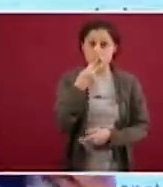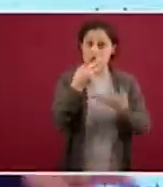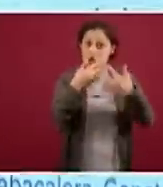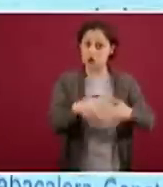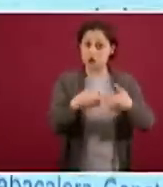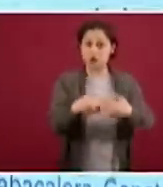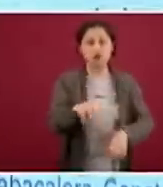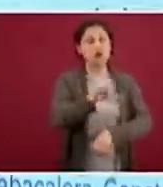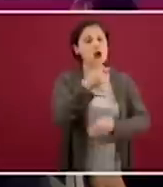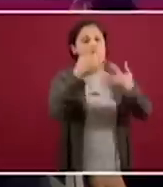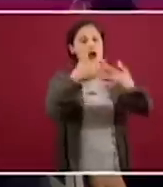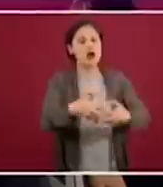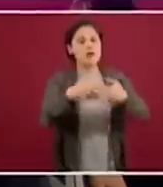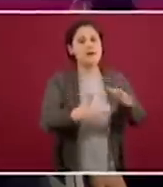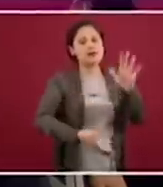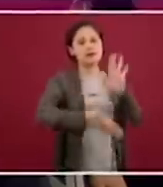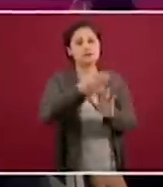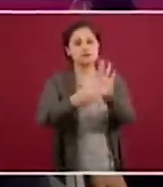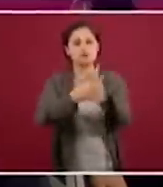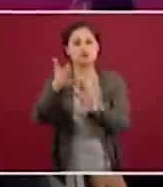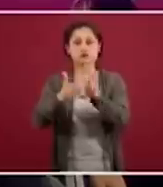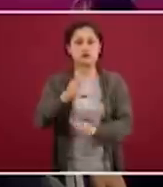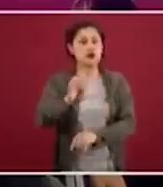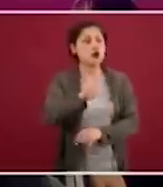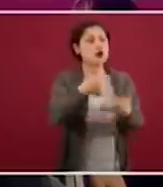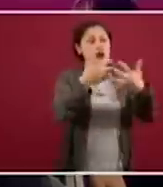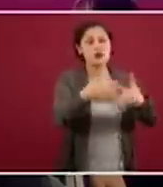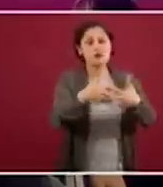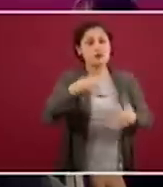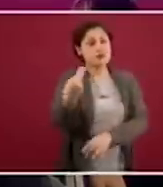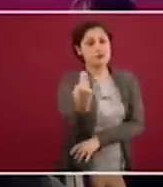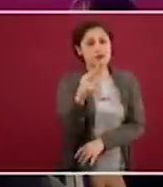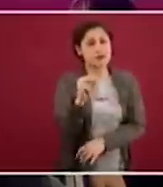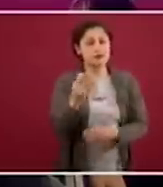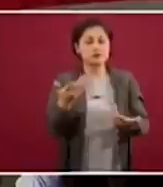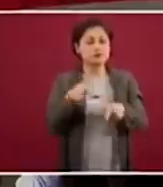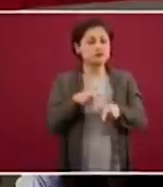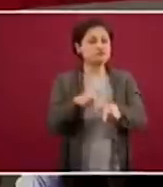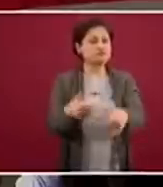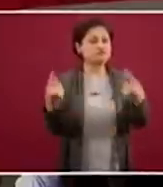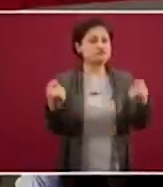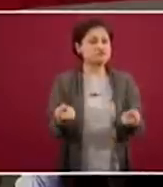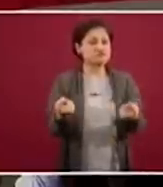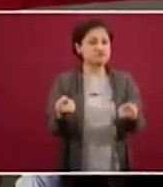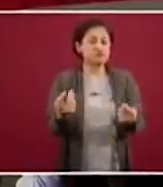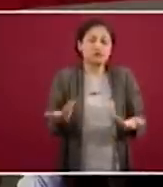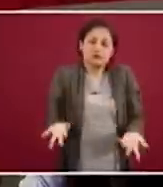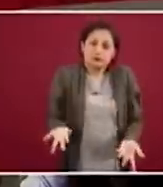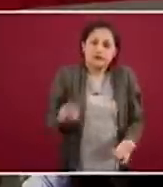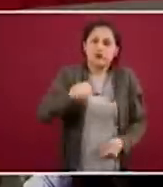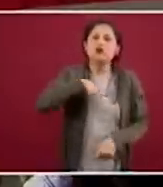construcción y otras industrias no esenciales. ¿Qué vamos a hacer? La siguiente.